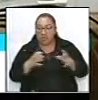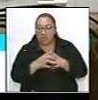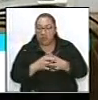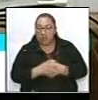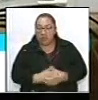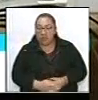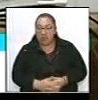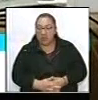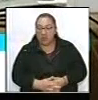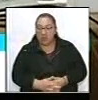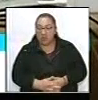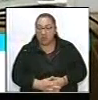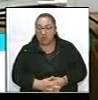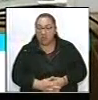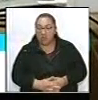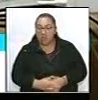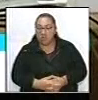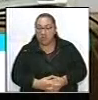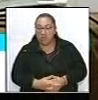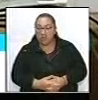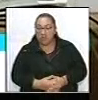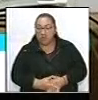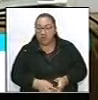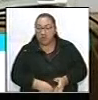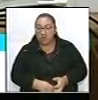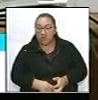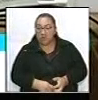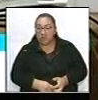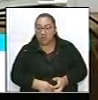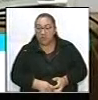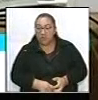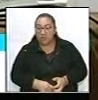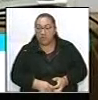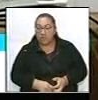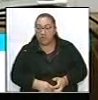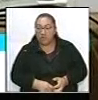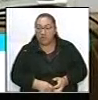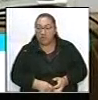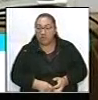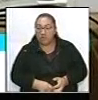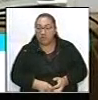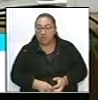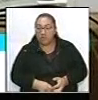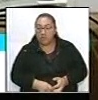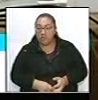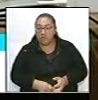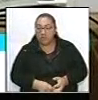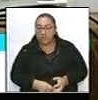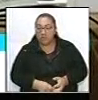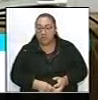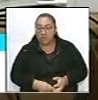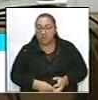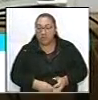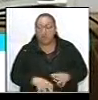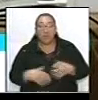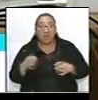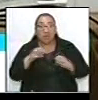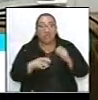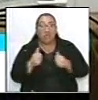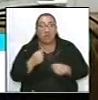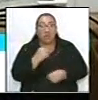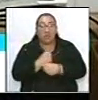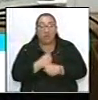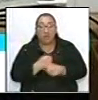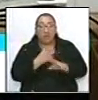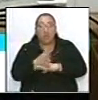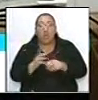que utilizan los serenos. Ese equipamiento que permita, como mencionaba aquí el señor, realizar bien el trabajo. Si van a ir a